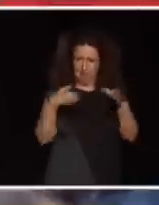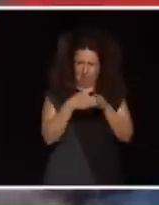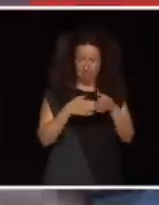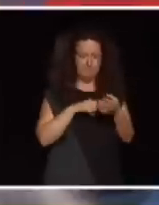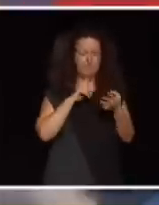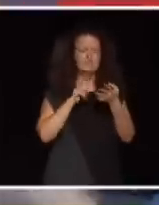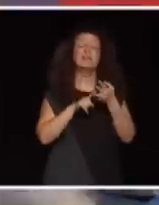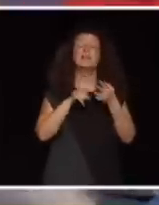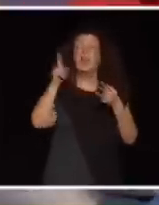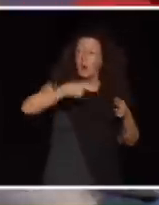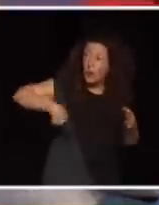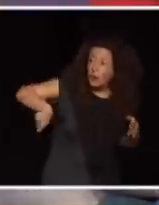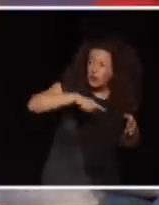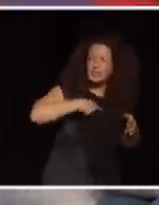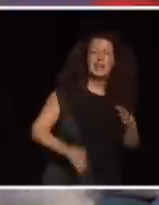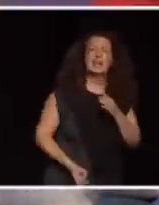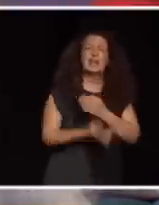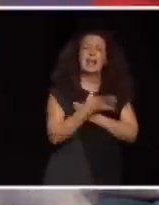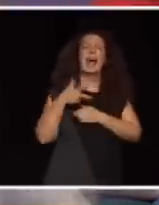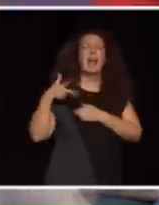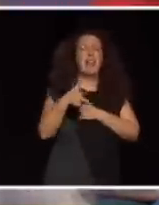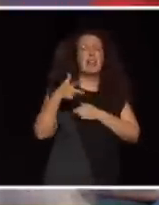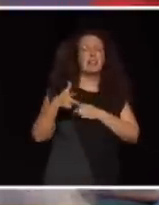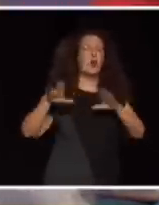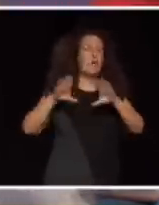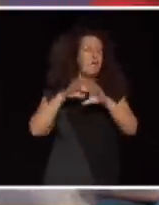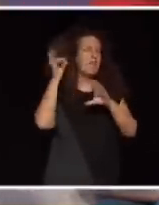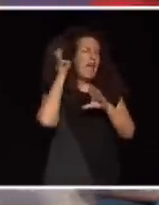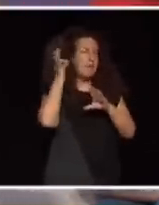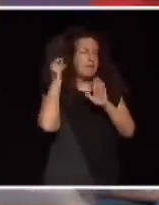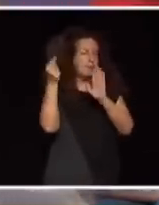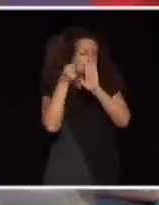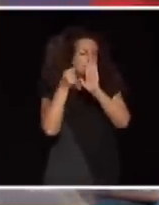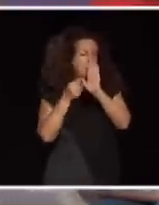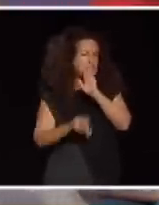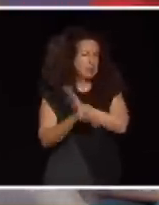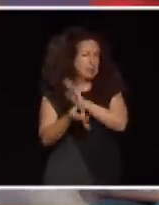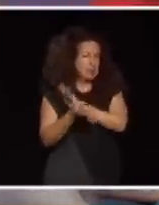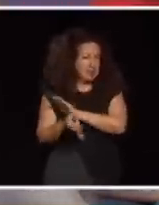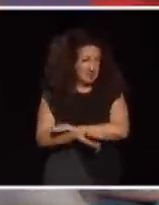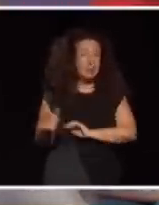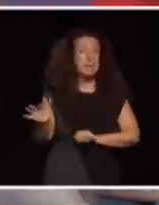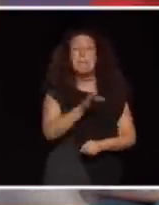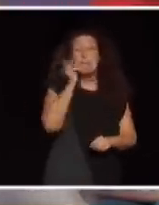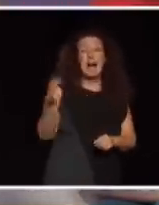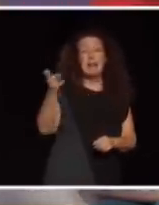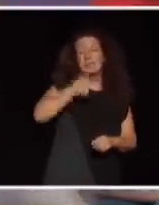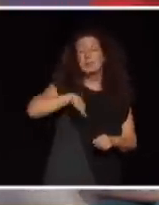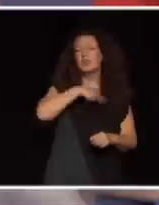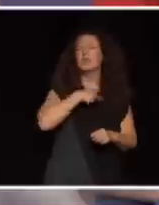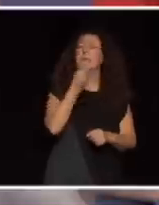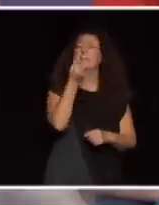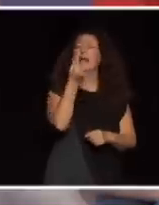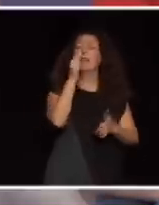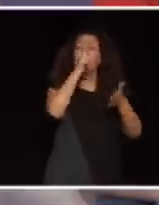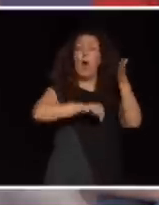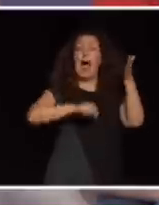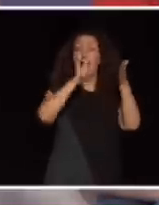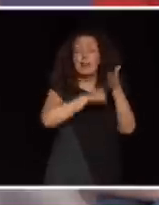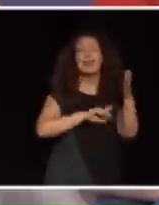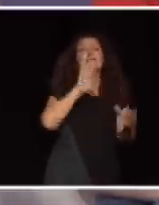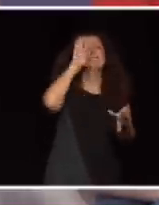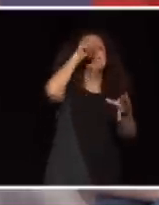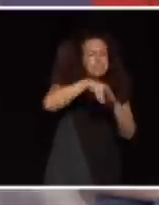construido toda una nueva generación de derechos feministas, pero también hemos intervenido como nunca antes el precio del alquiler en nuestro